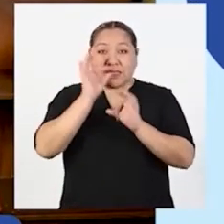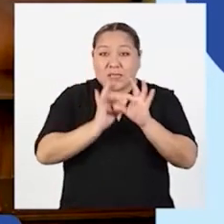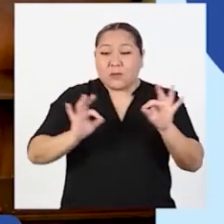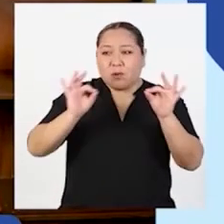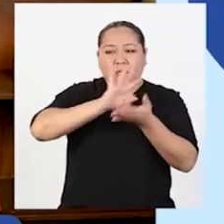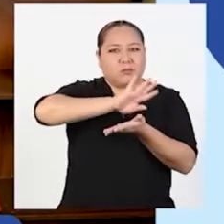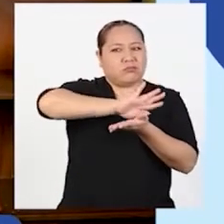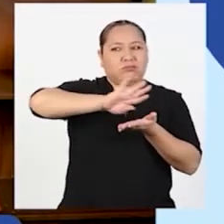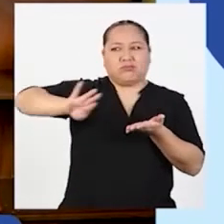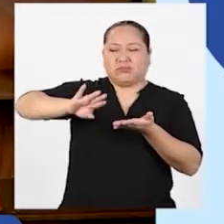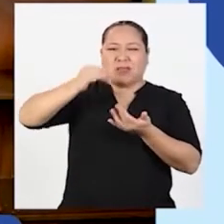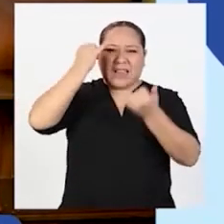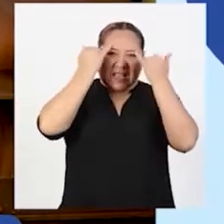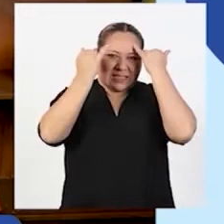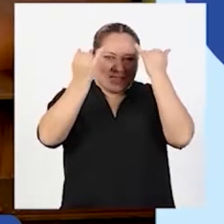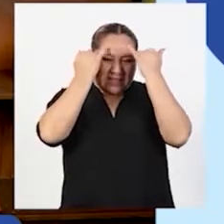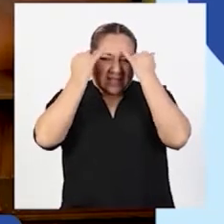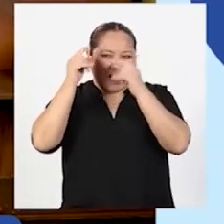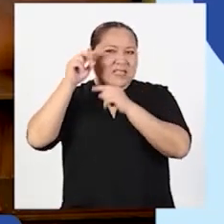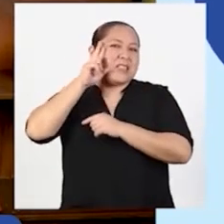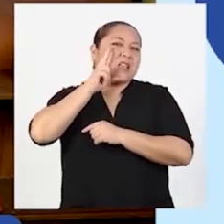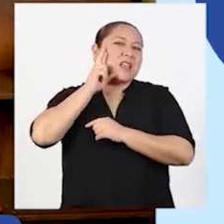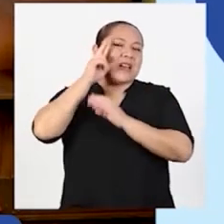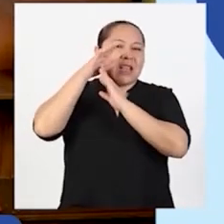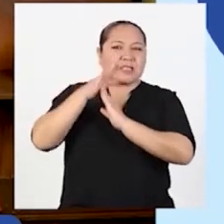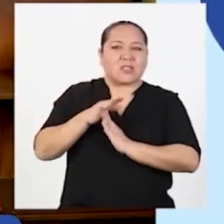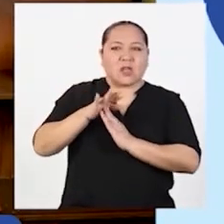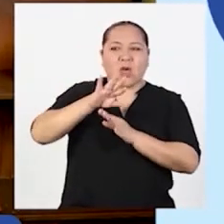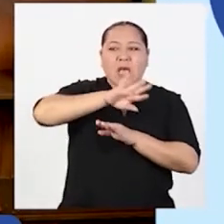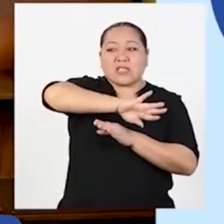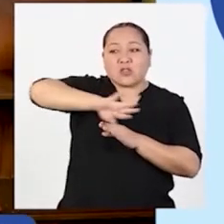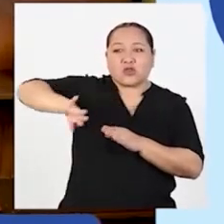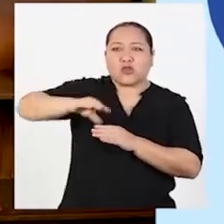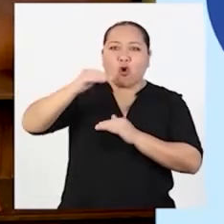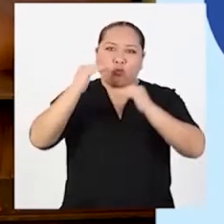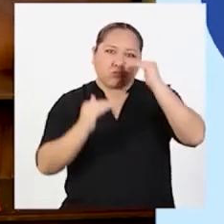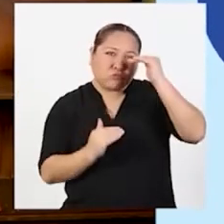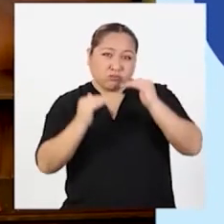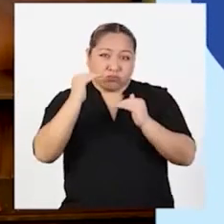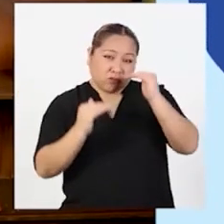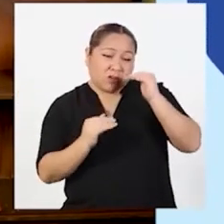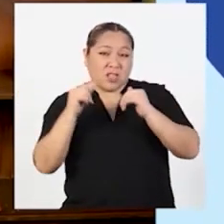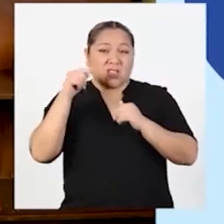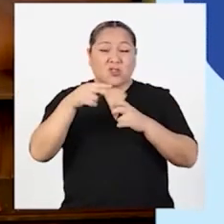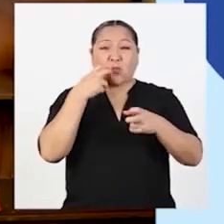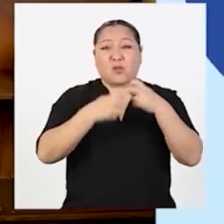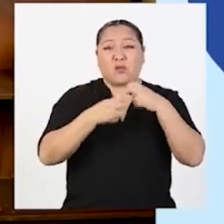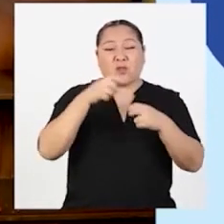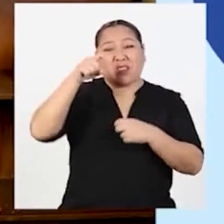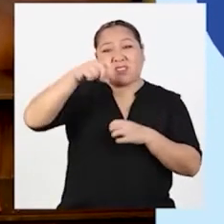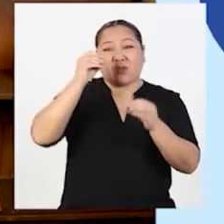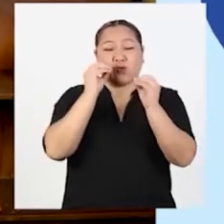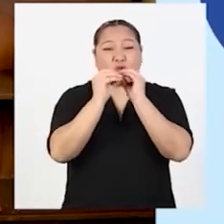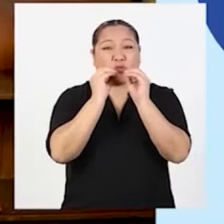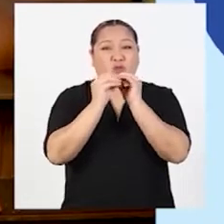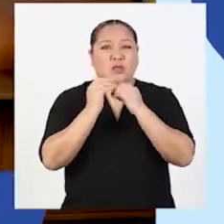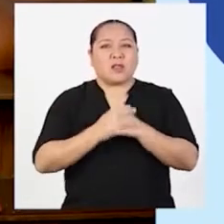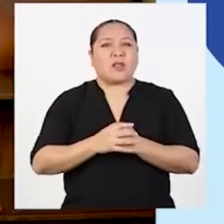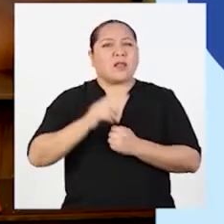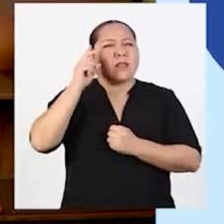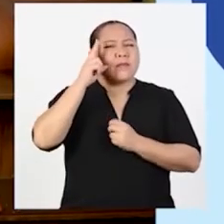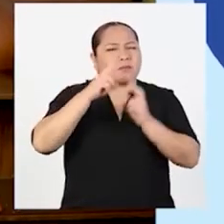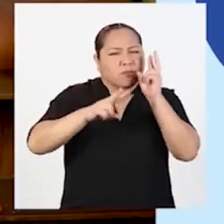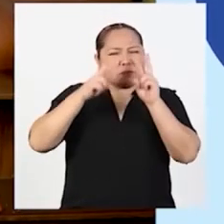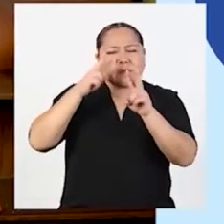las manifestaciones de racismo, exclusión y desigualdades, problemas que debemos resolver. Tengamos en cuenta